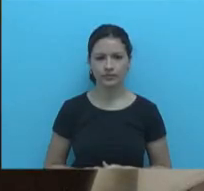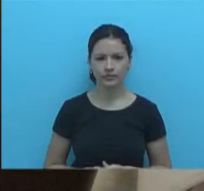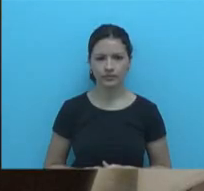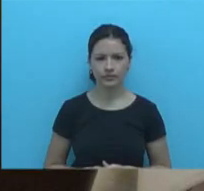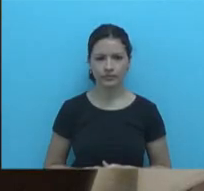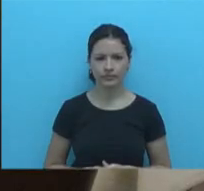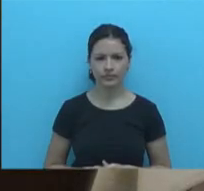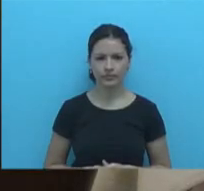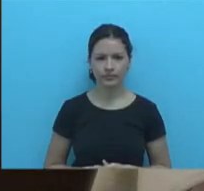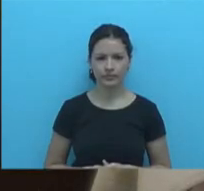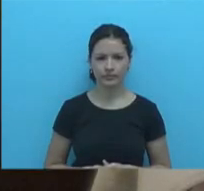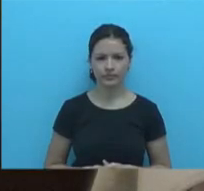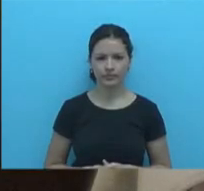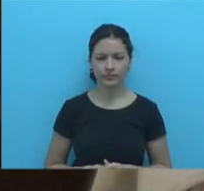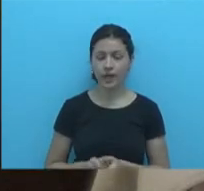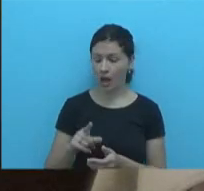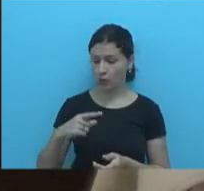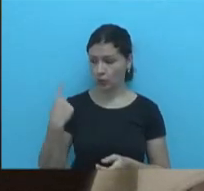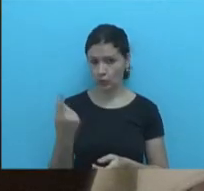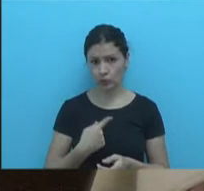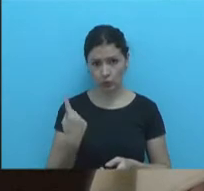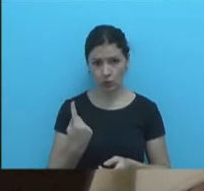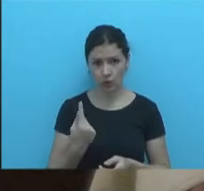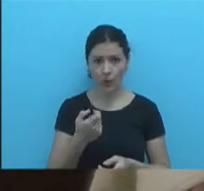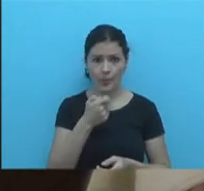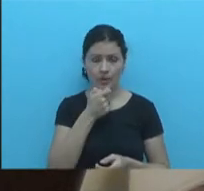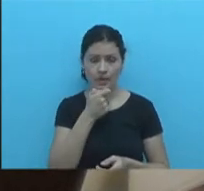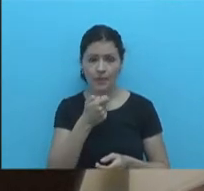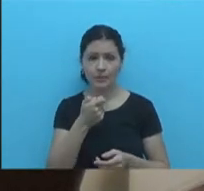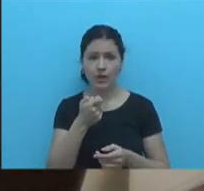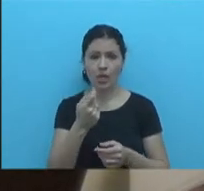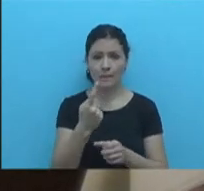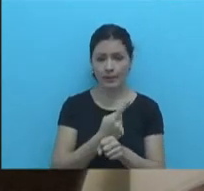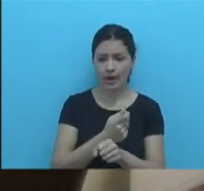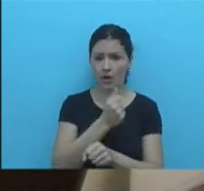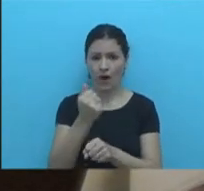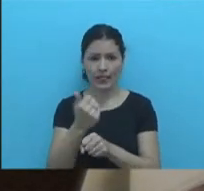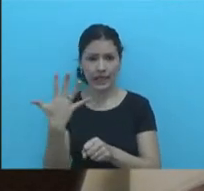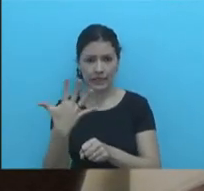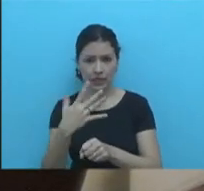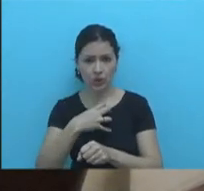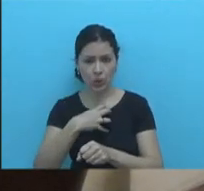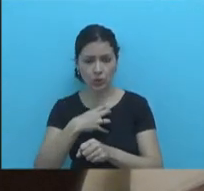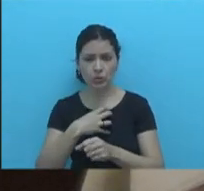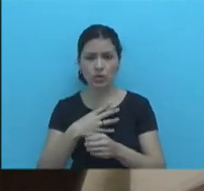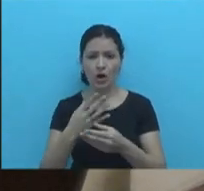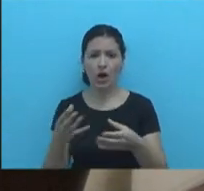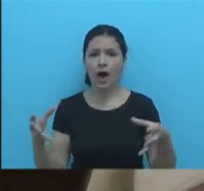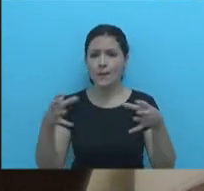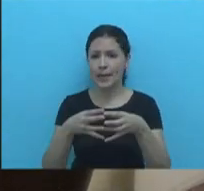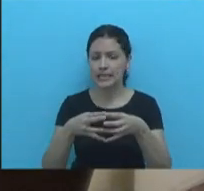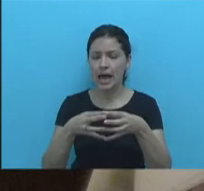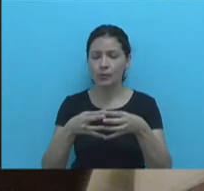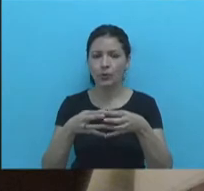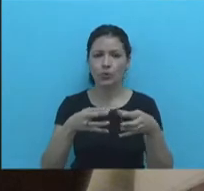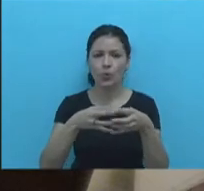nosotros tenemos los beneficios que pueden hacer radio y comunicación, y también forman banda de música,